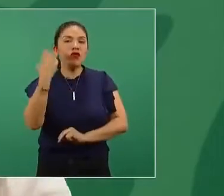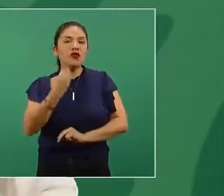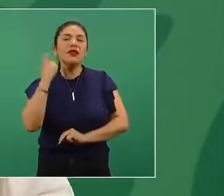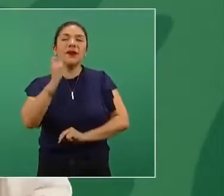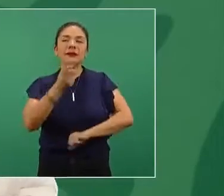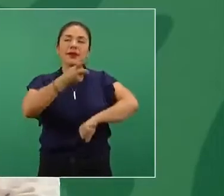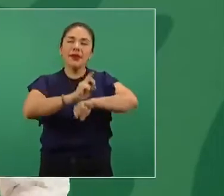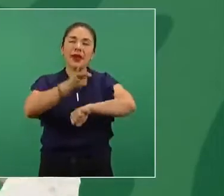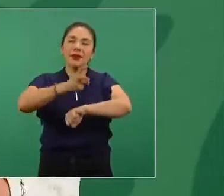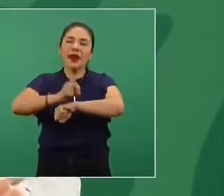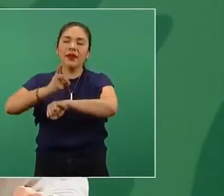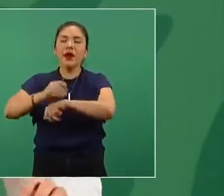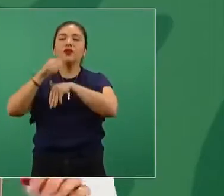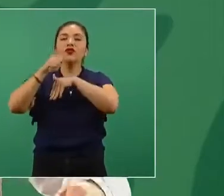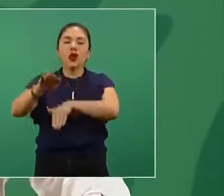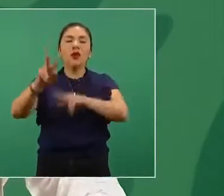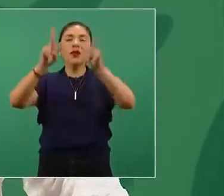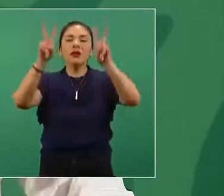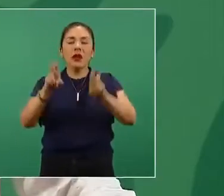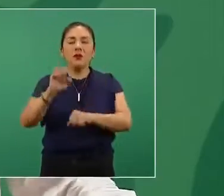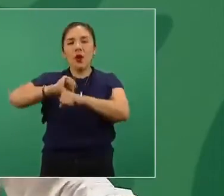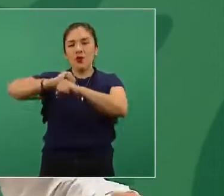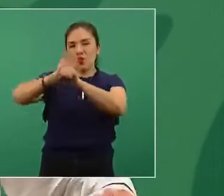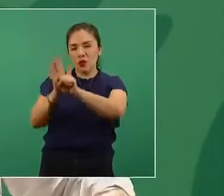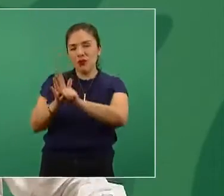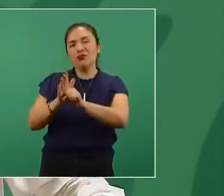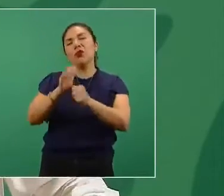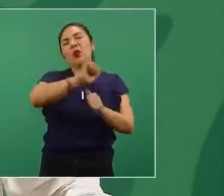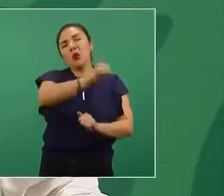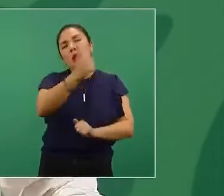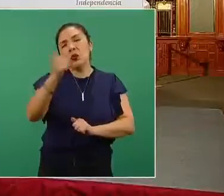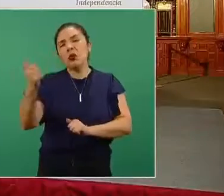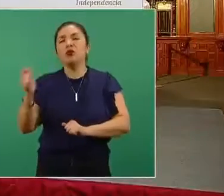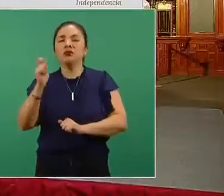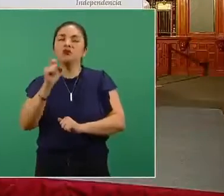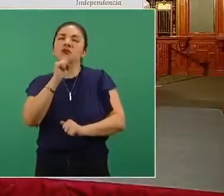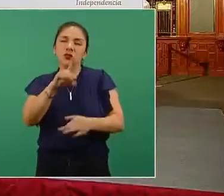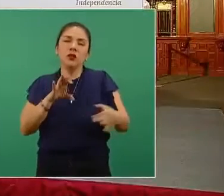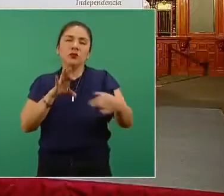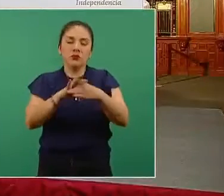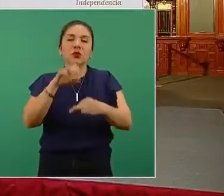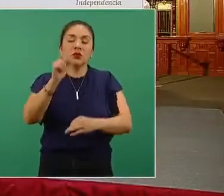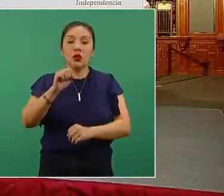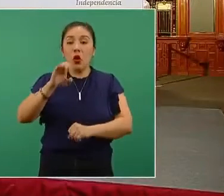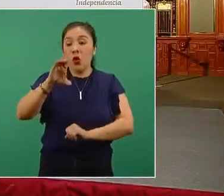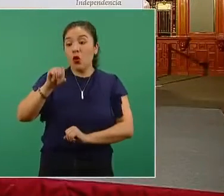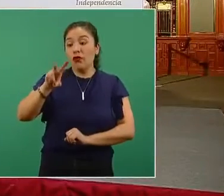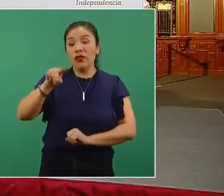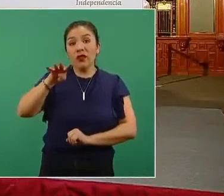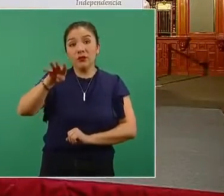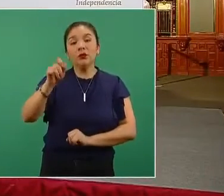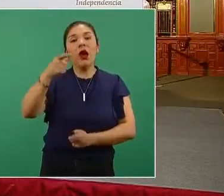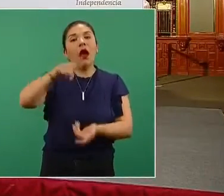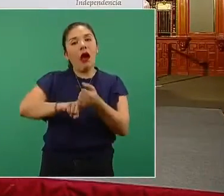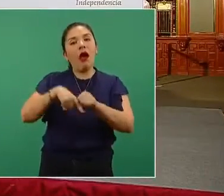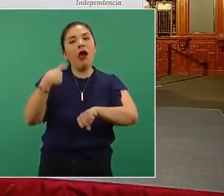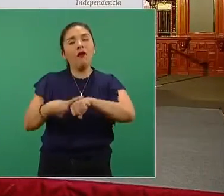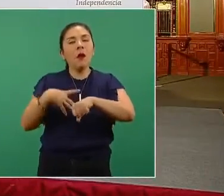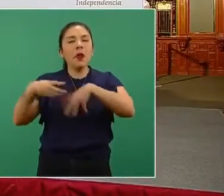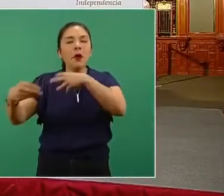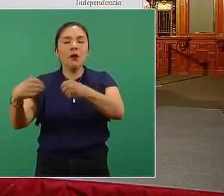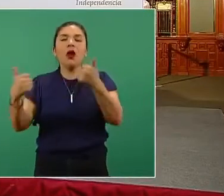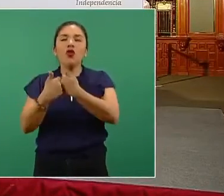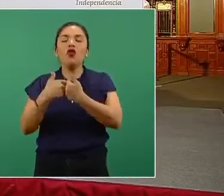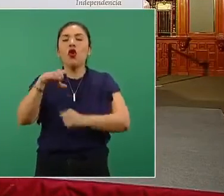diaria sobre COVID-19 y demás temas relacionados. COVID-19, la pandemia causada por el coronavirus